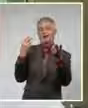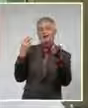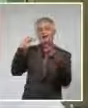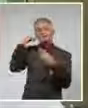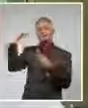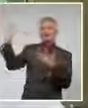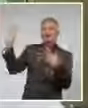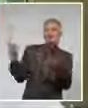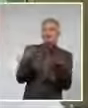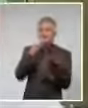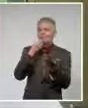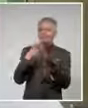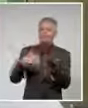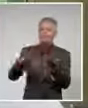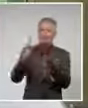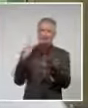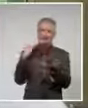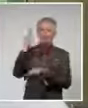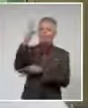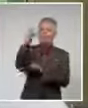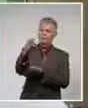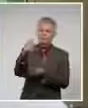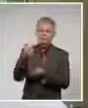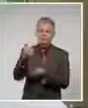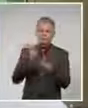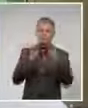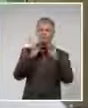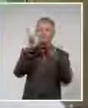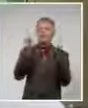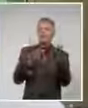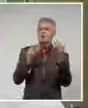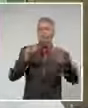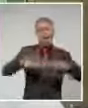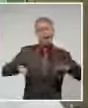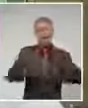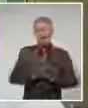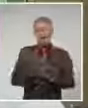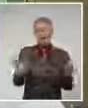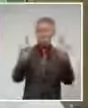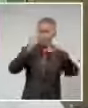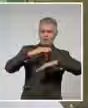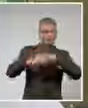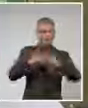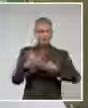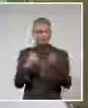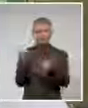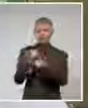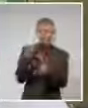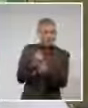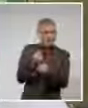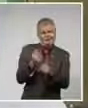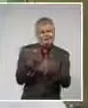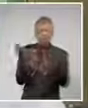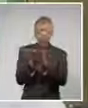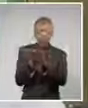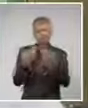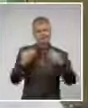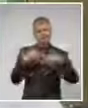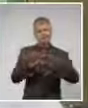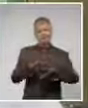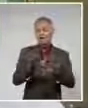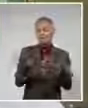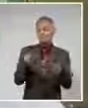a él precisamente de que puede continuar su vida normal, de que no va a haber problemas para tener hijos, para trabajar, para estudiar, es una cosa